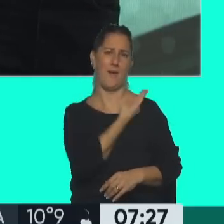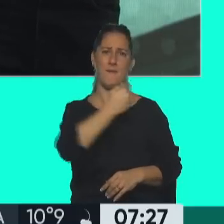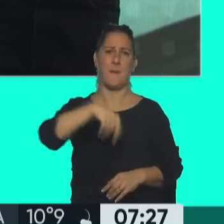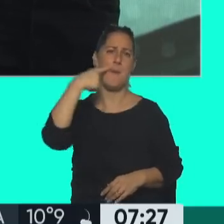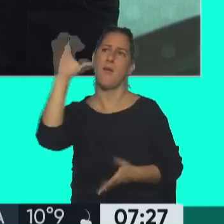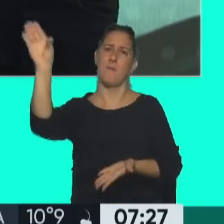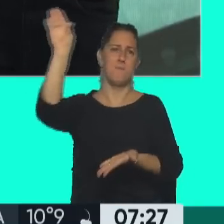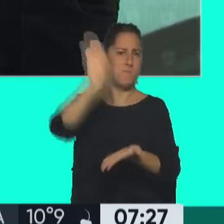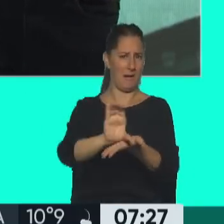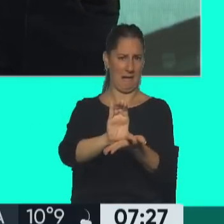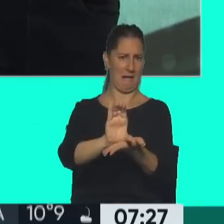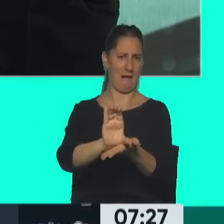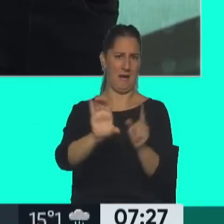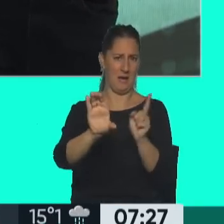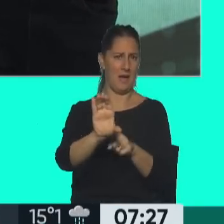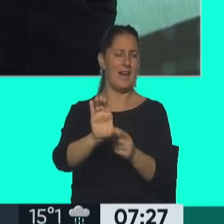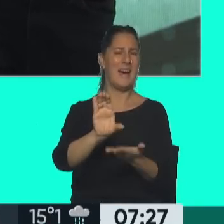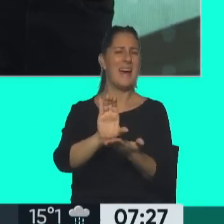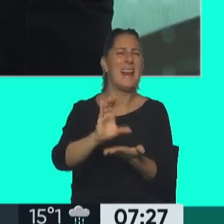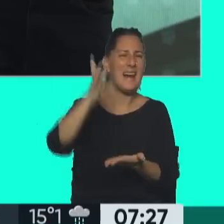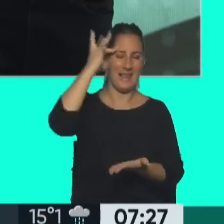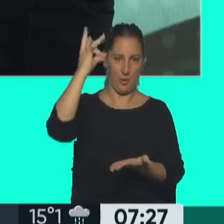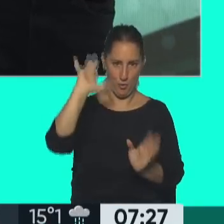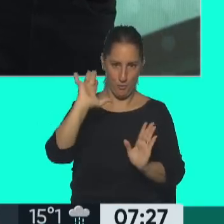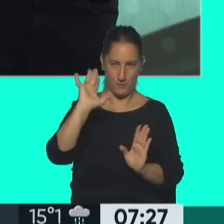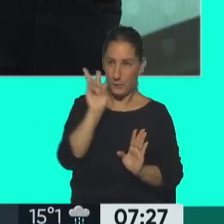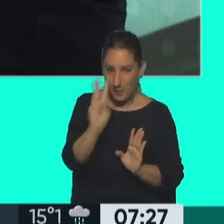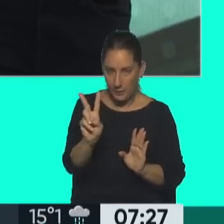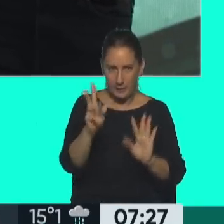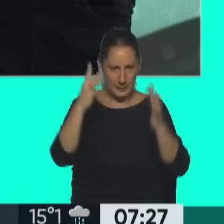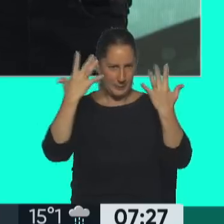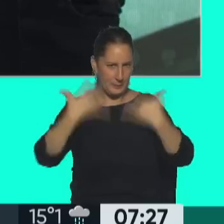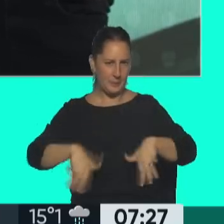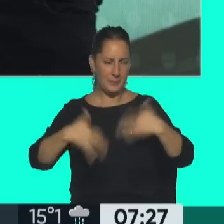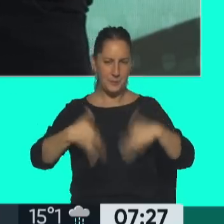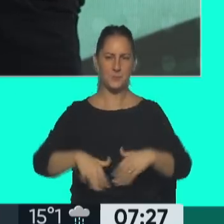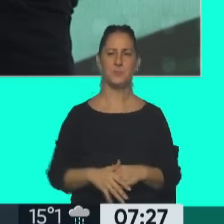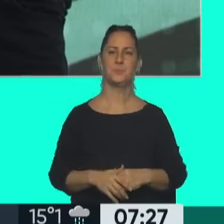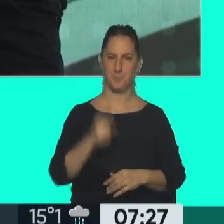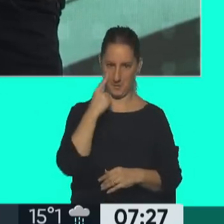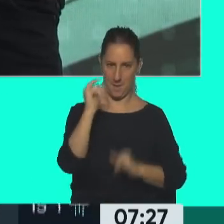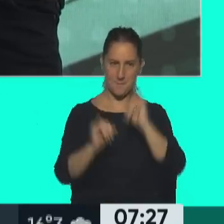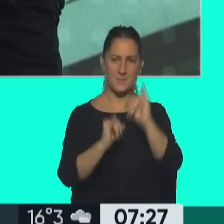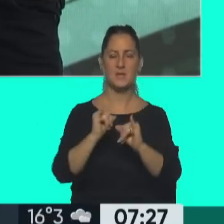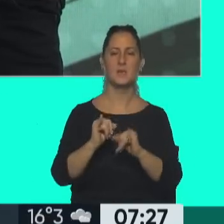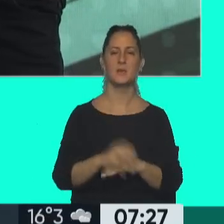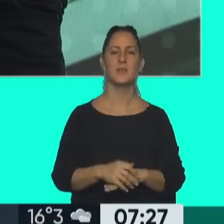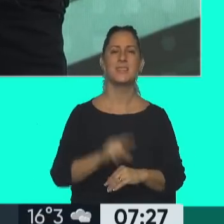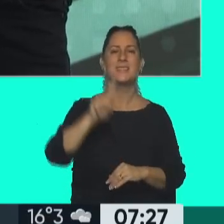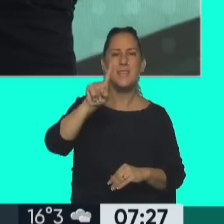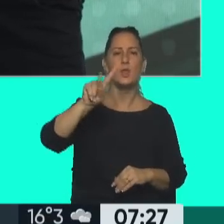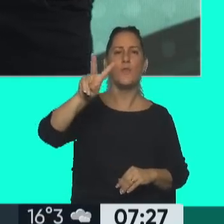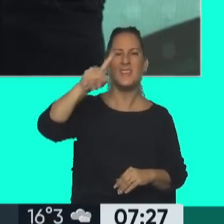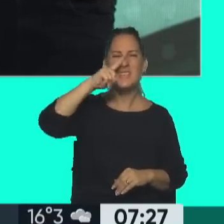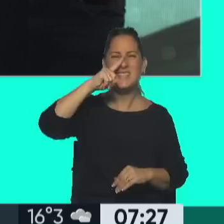dio, teniendo en cuenta solamente este dato, podés ver la magnitud. A ver, Superó en 127 veces